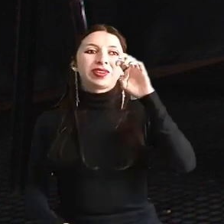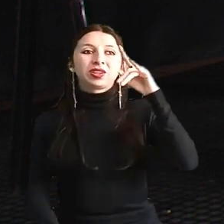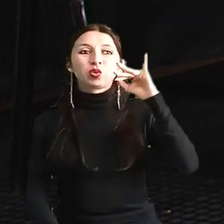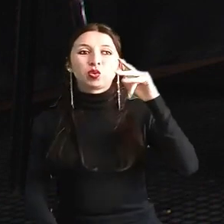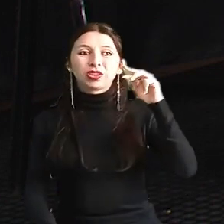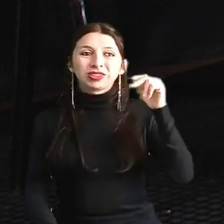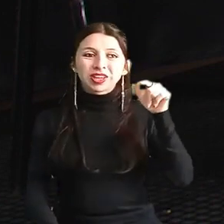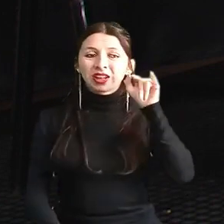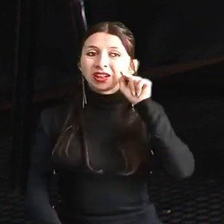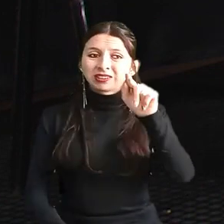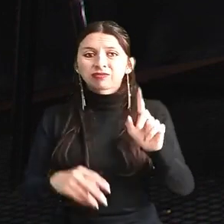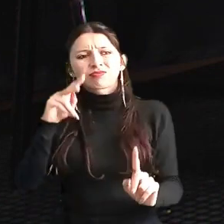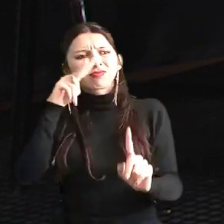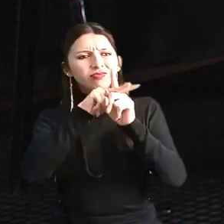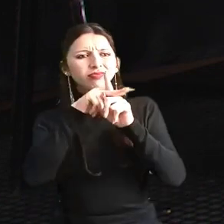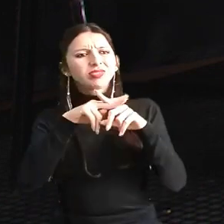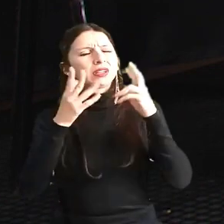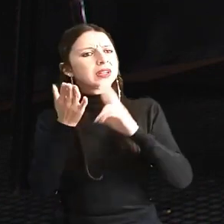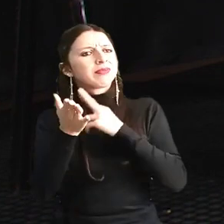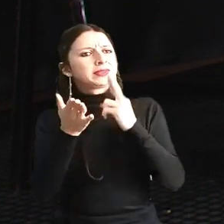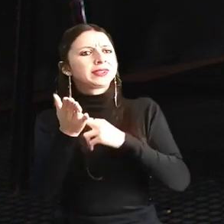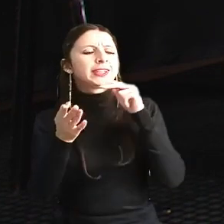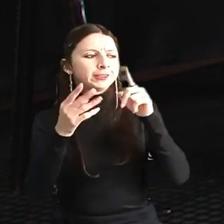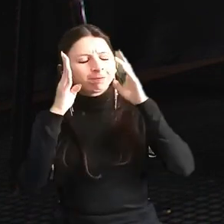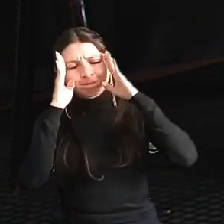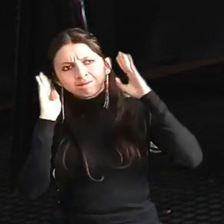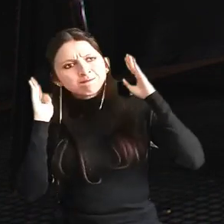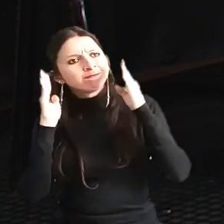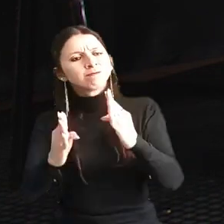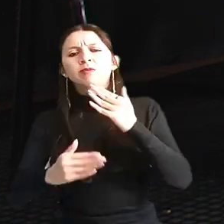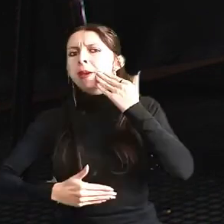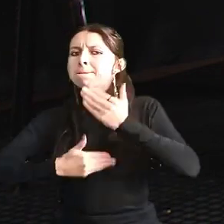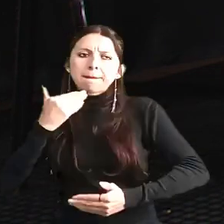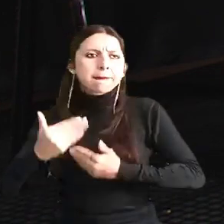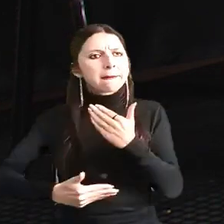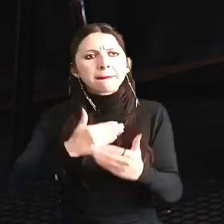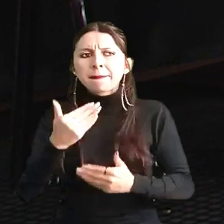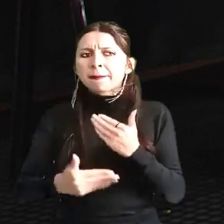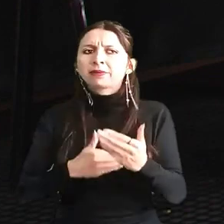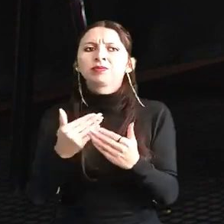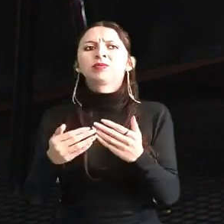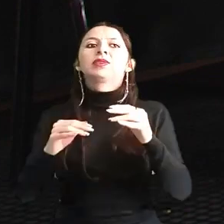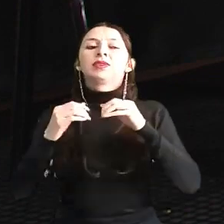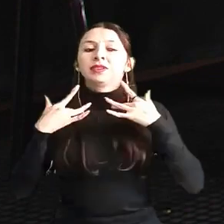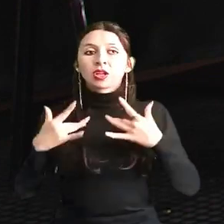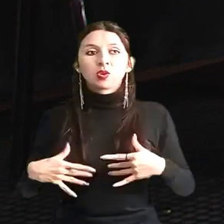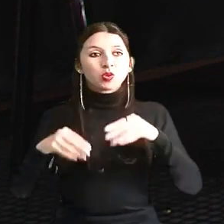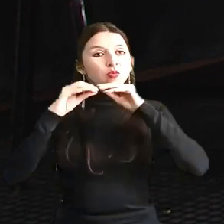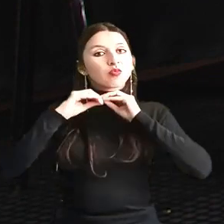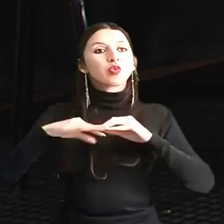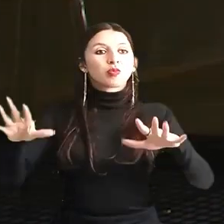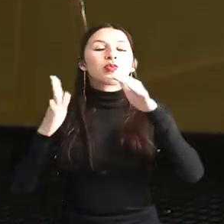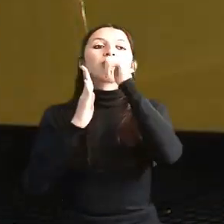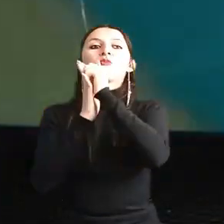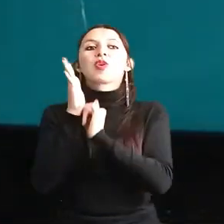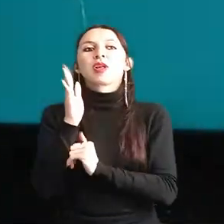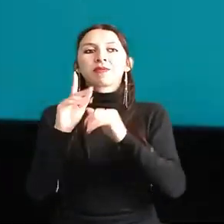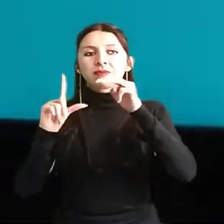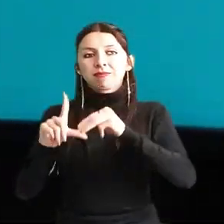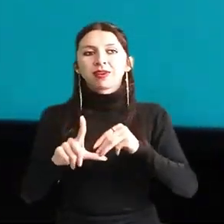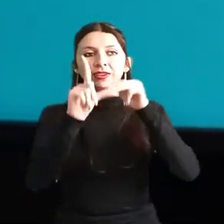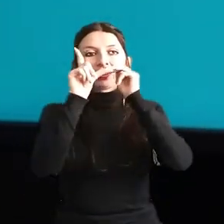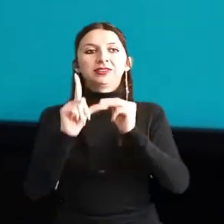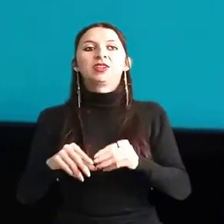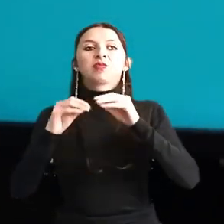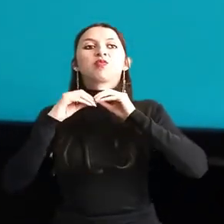es donde surge la revista se enmarca en esos procesos tanto de formación en salud pública porque tenemos el